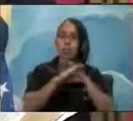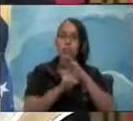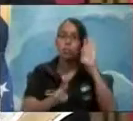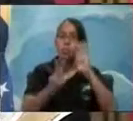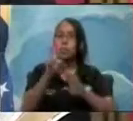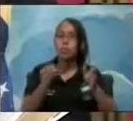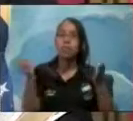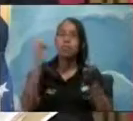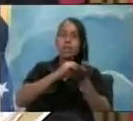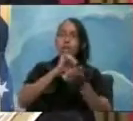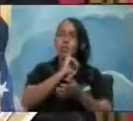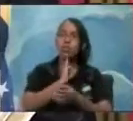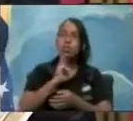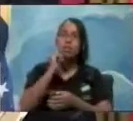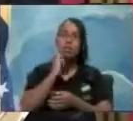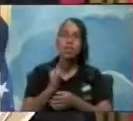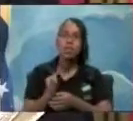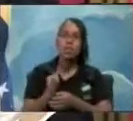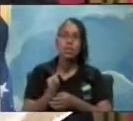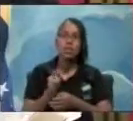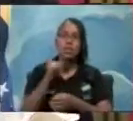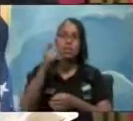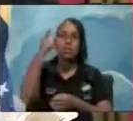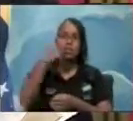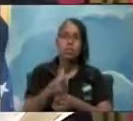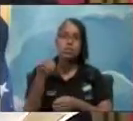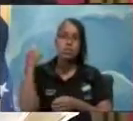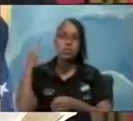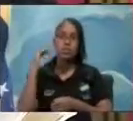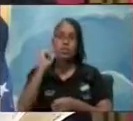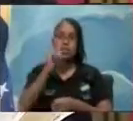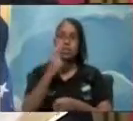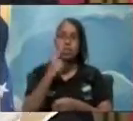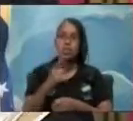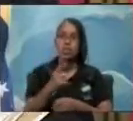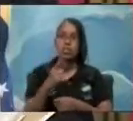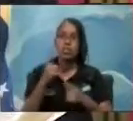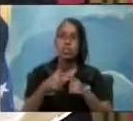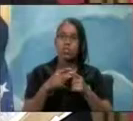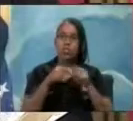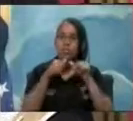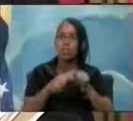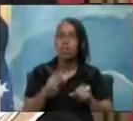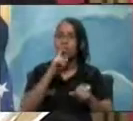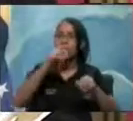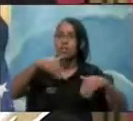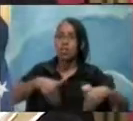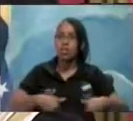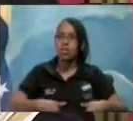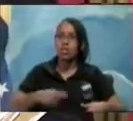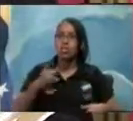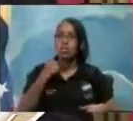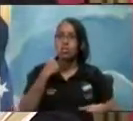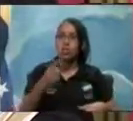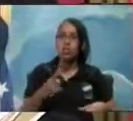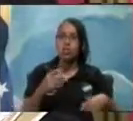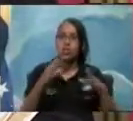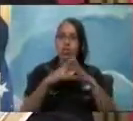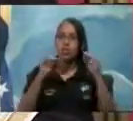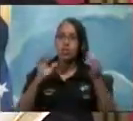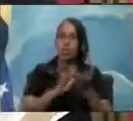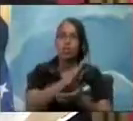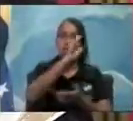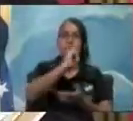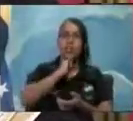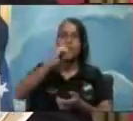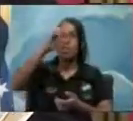año a Israel. Bueno, y eso es que estamos retrasados. Le dije eso y se quedaron callados. Y yo le dije así, toda la gloria es